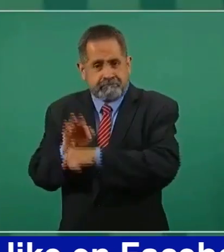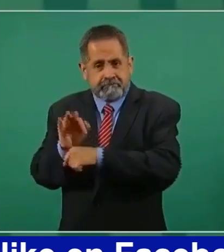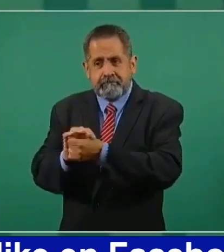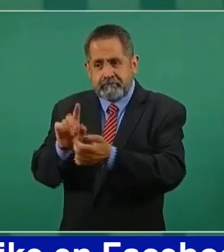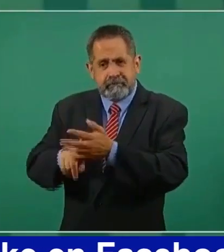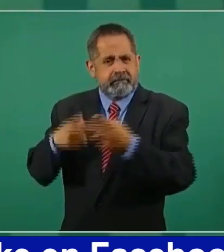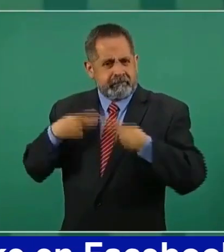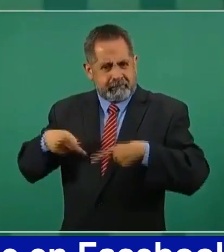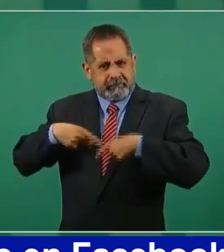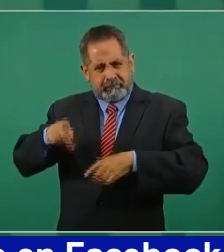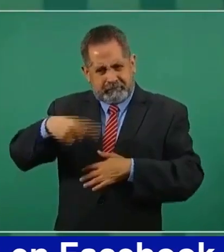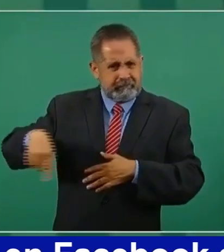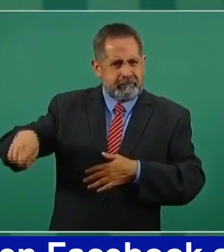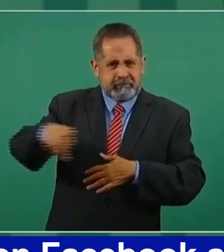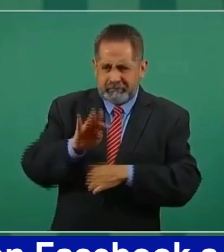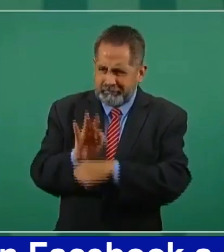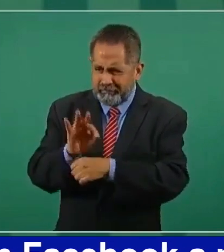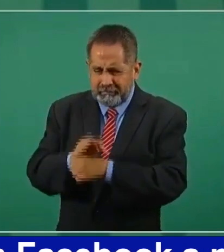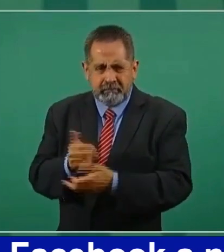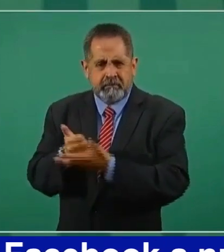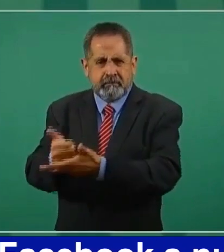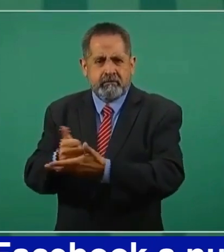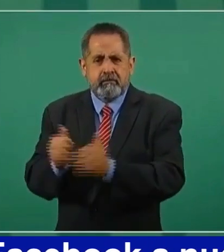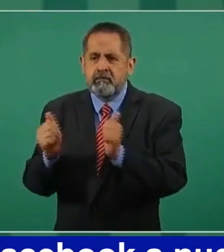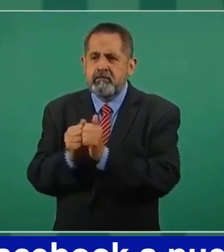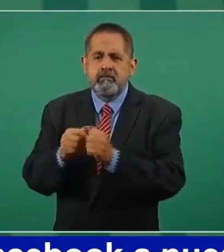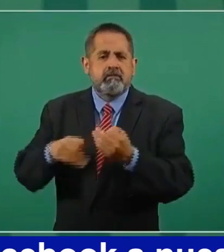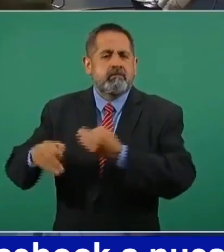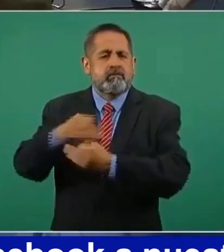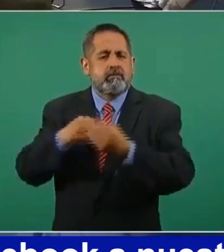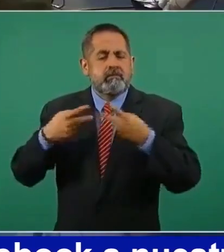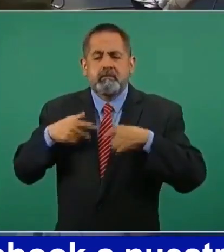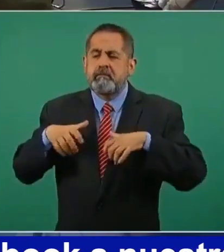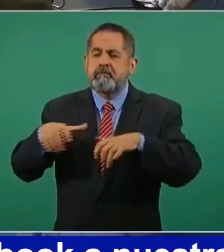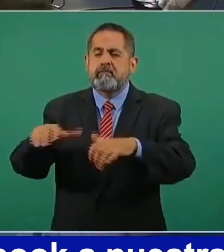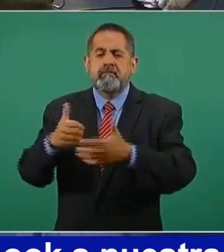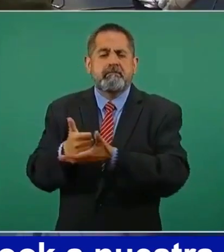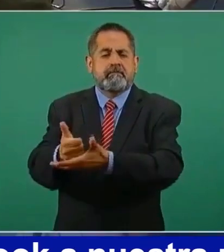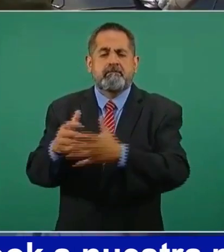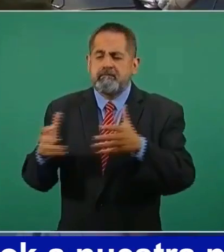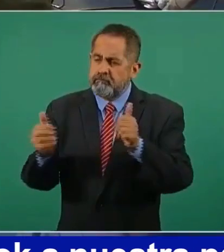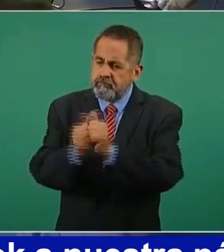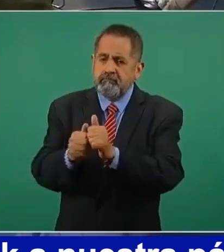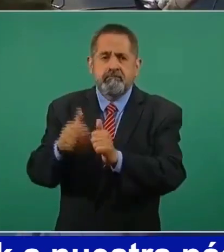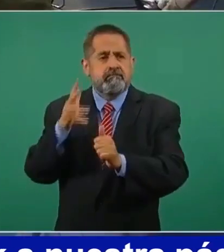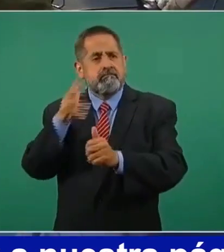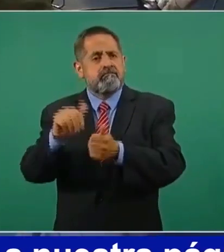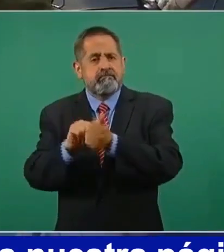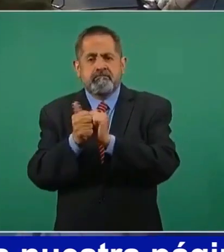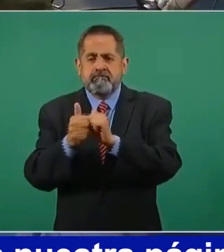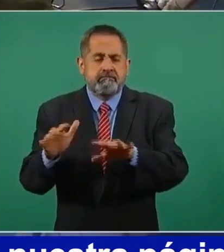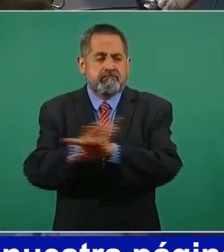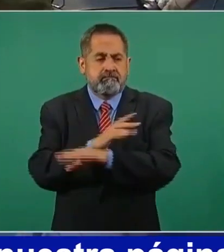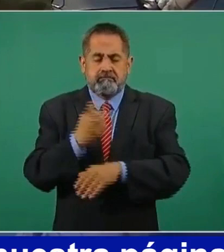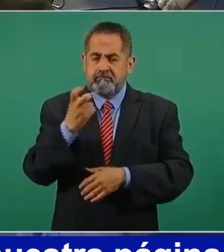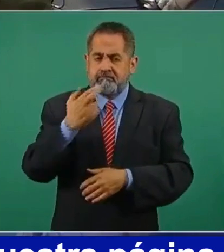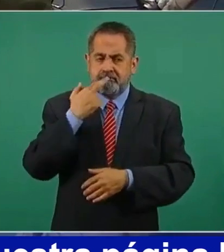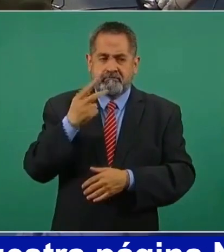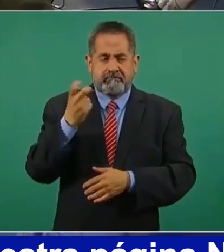pueblo. Con los trabajadores, con el pueblo de México, vamos a llevar a cabo la transformación. Y